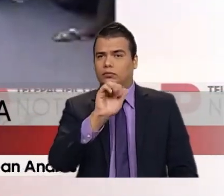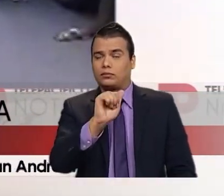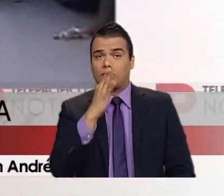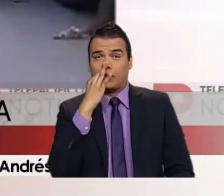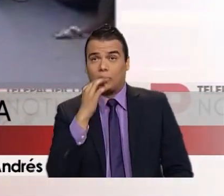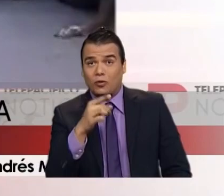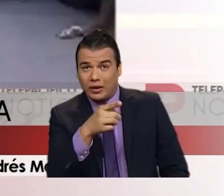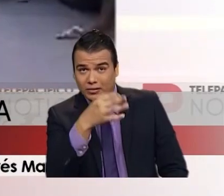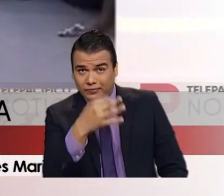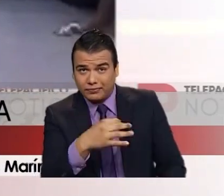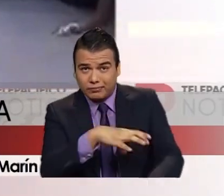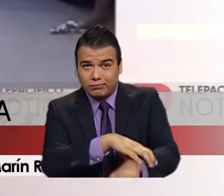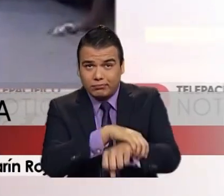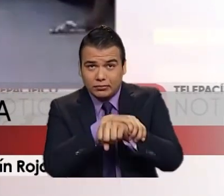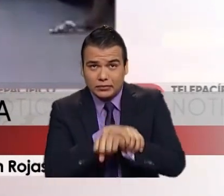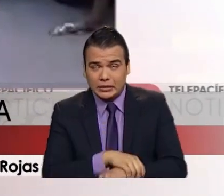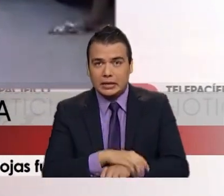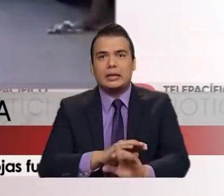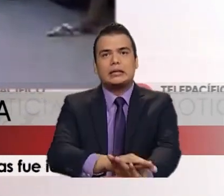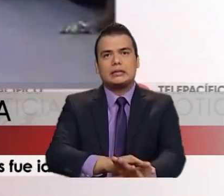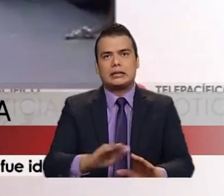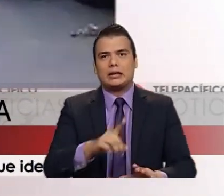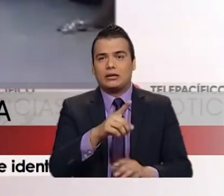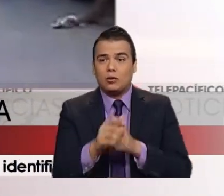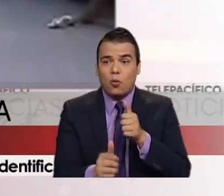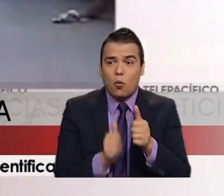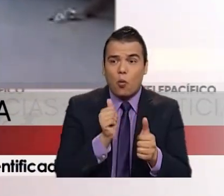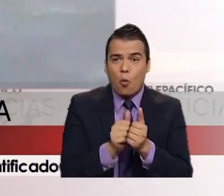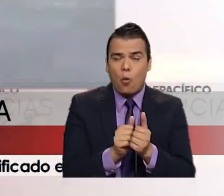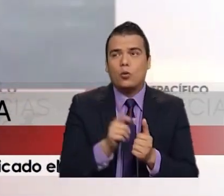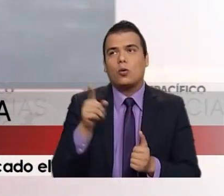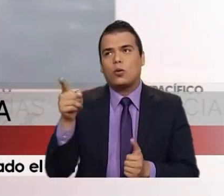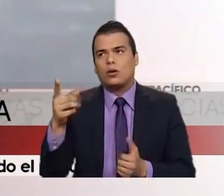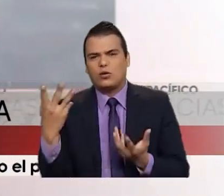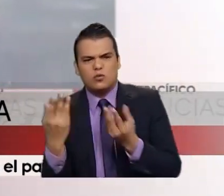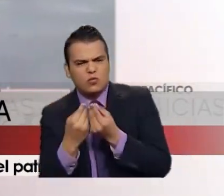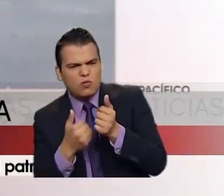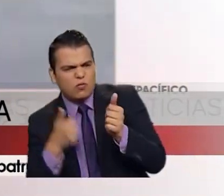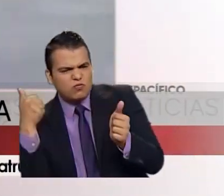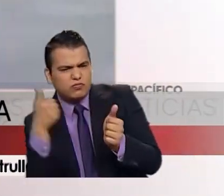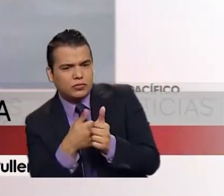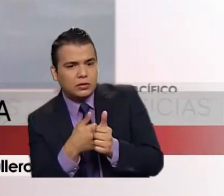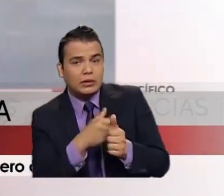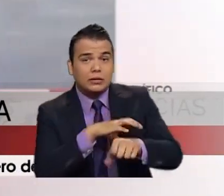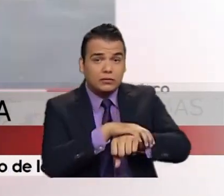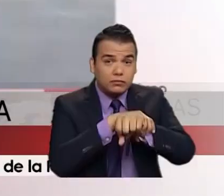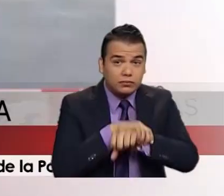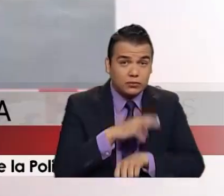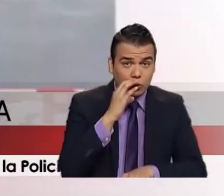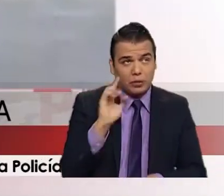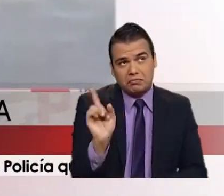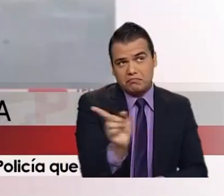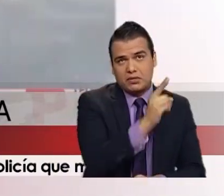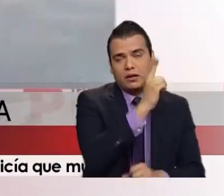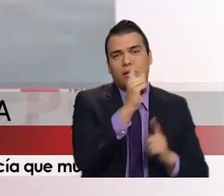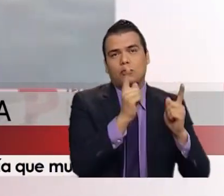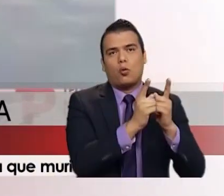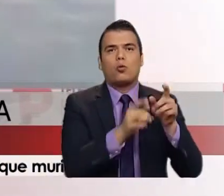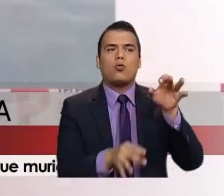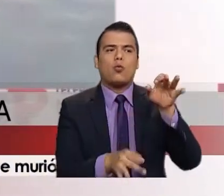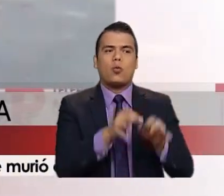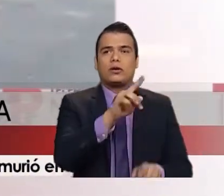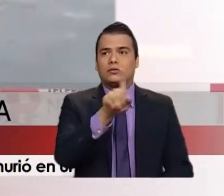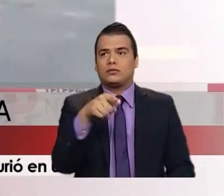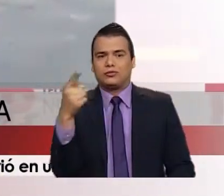de homicidio por tal razón los policías llevaban ese detenido a colocarlo a disposición y fueron atacados con